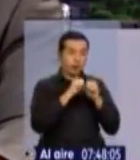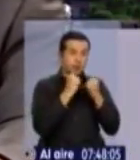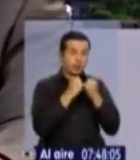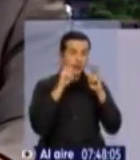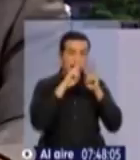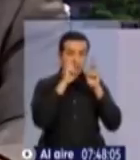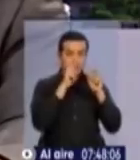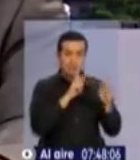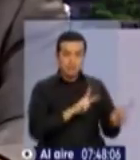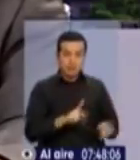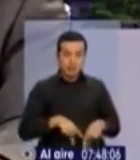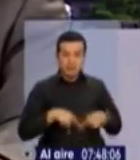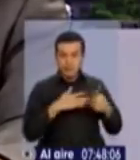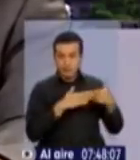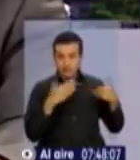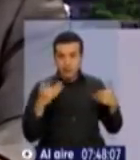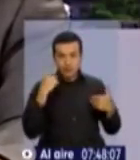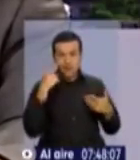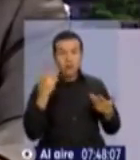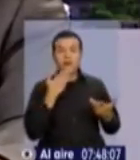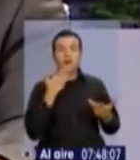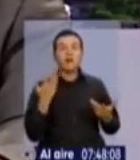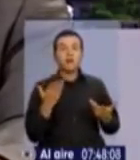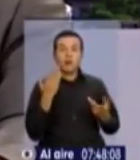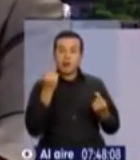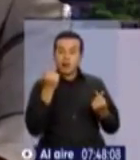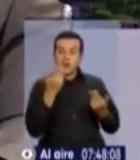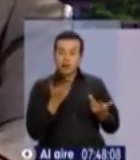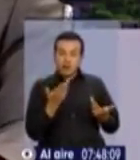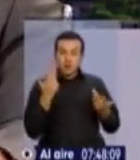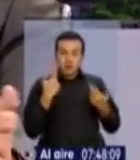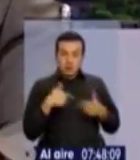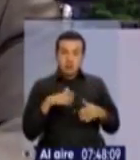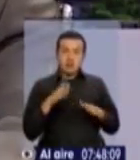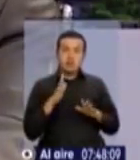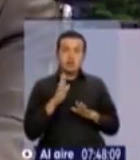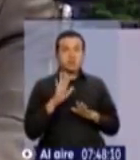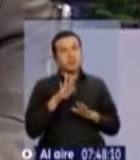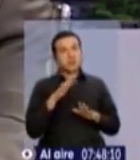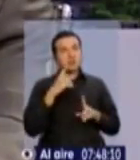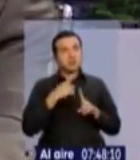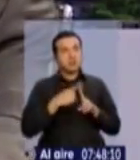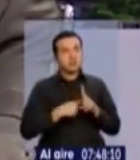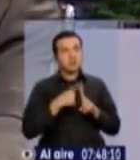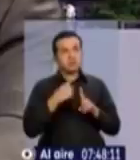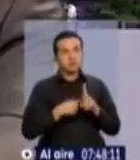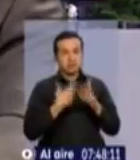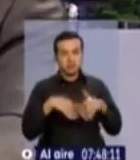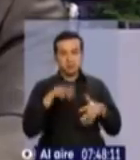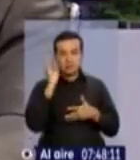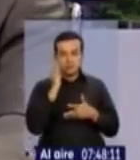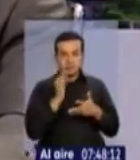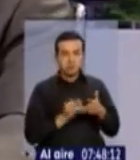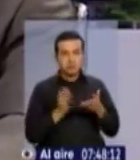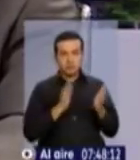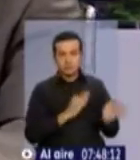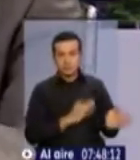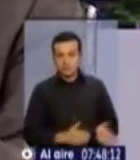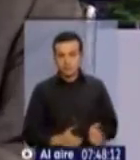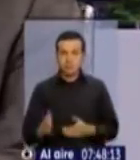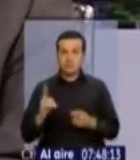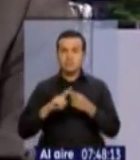una vida donde hay que ver cómo se cargan los recursos a nosotros nos llega a finales de este mes seguramente la proforma presupuestaria que ver eso y el tema económico